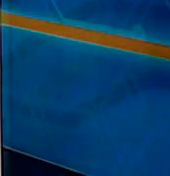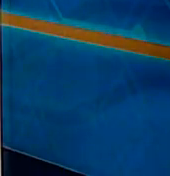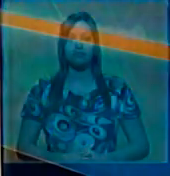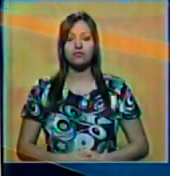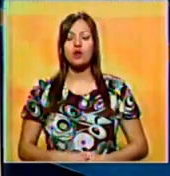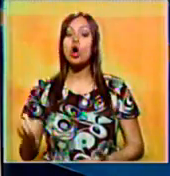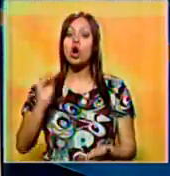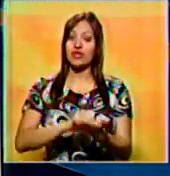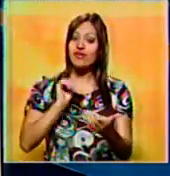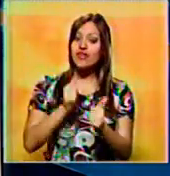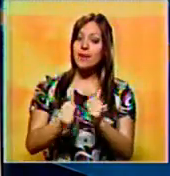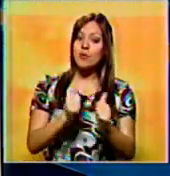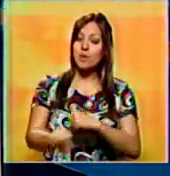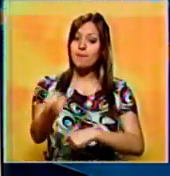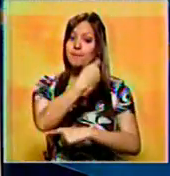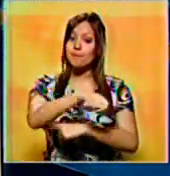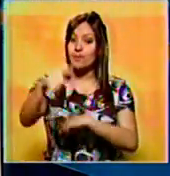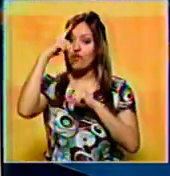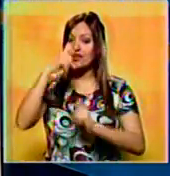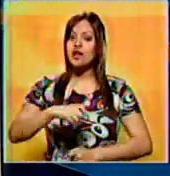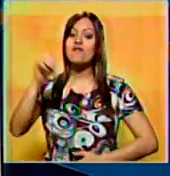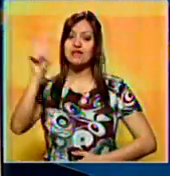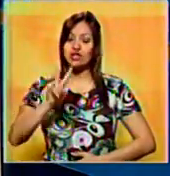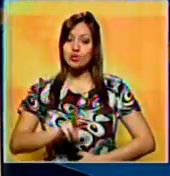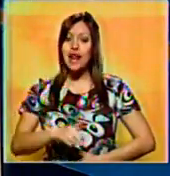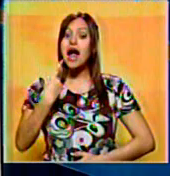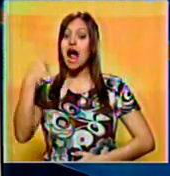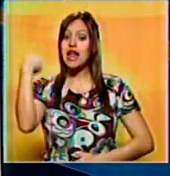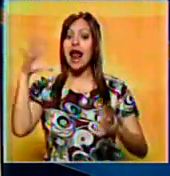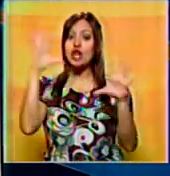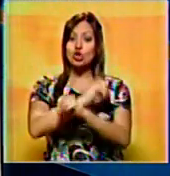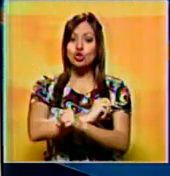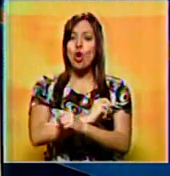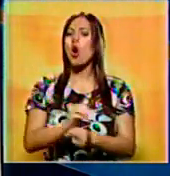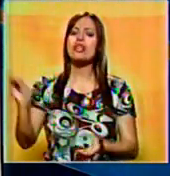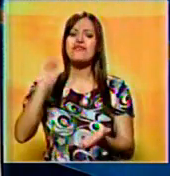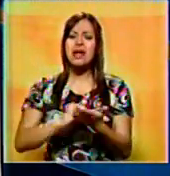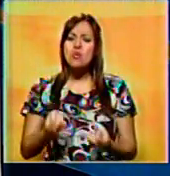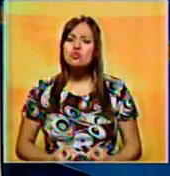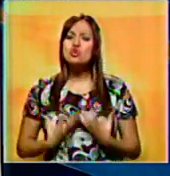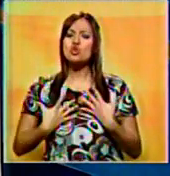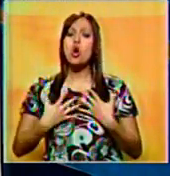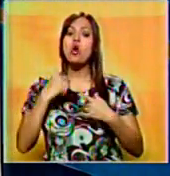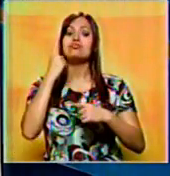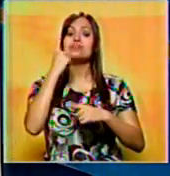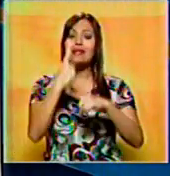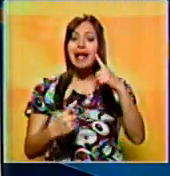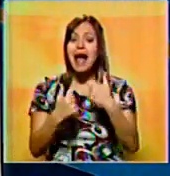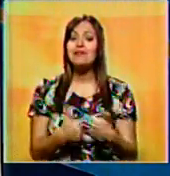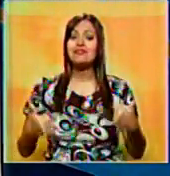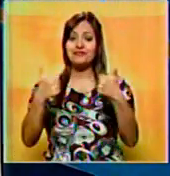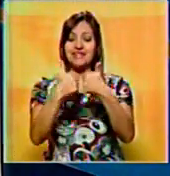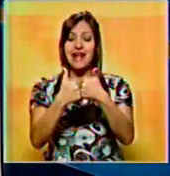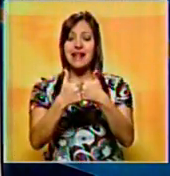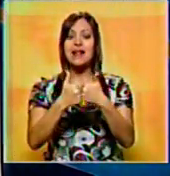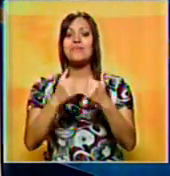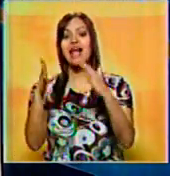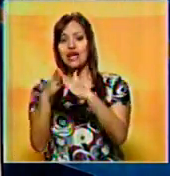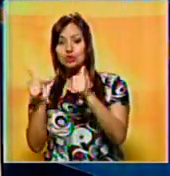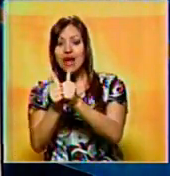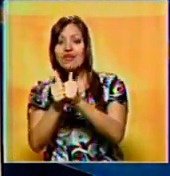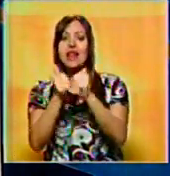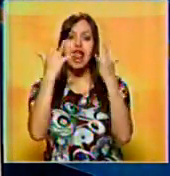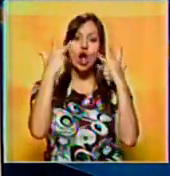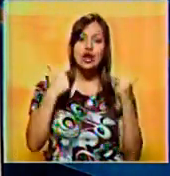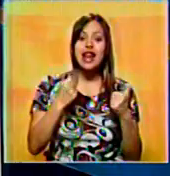Bien, retomamos los deportes con el béisbol profesional venezolano porque la noche fue otra emocionante jornada de postemporada. Caribes y los Leones del Caracas se llevaron